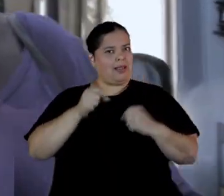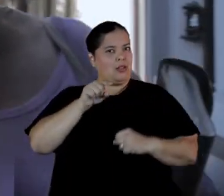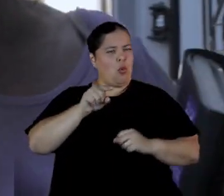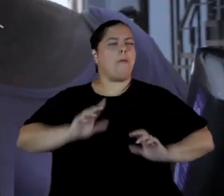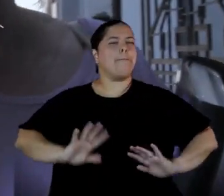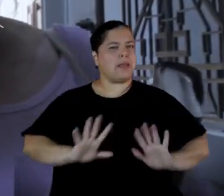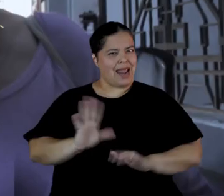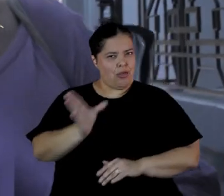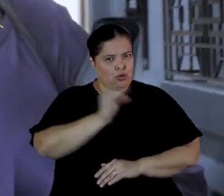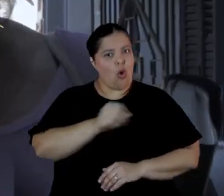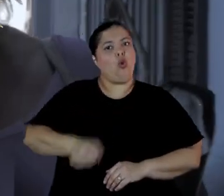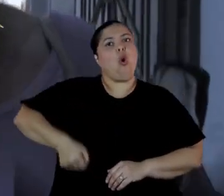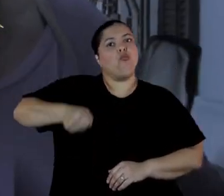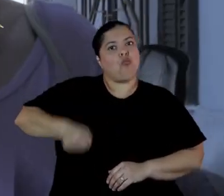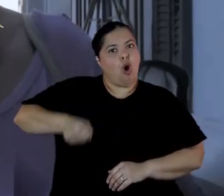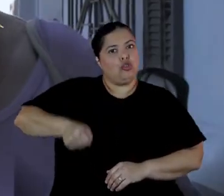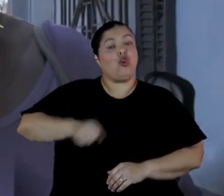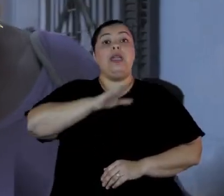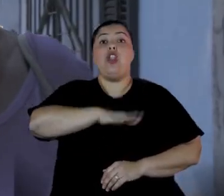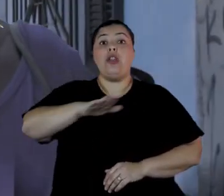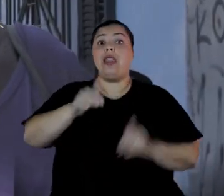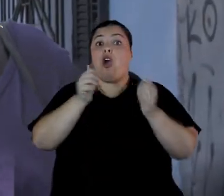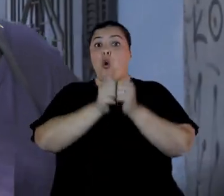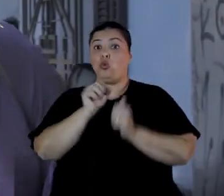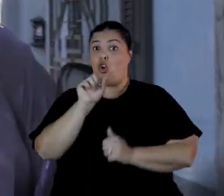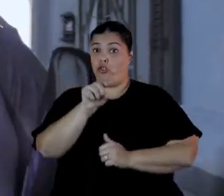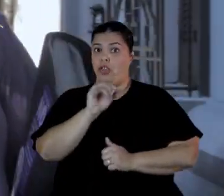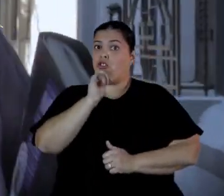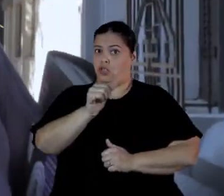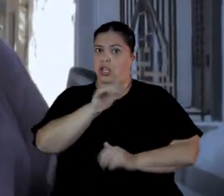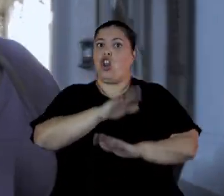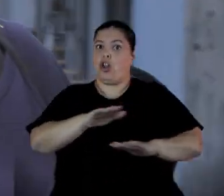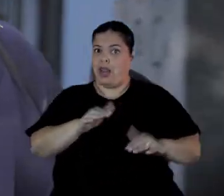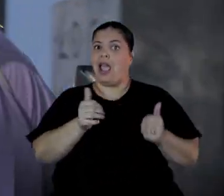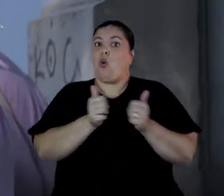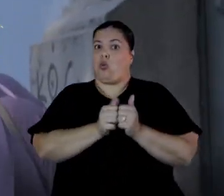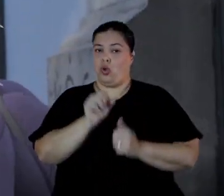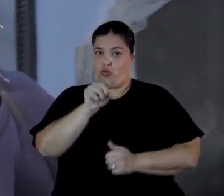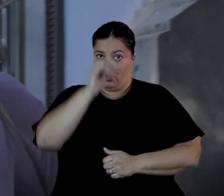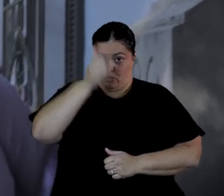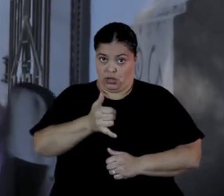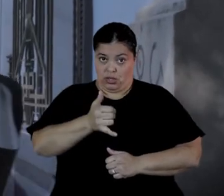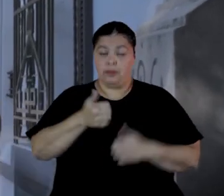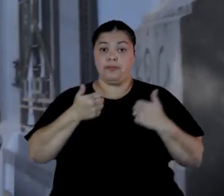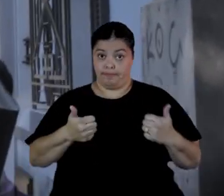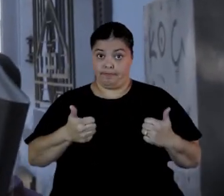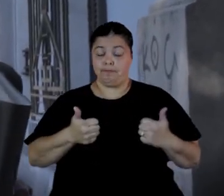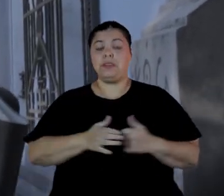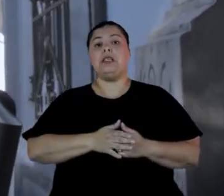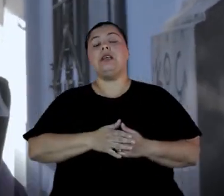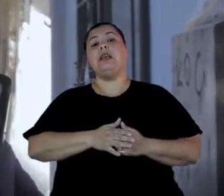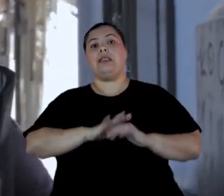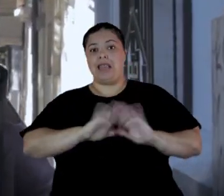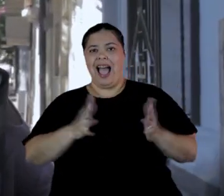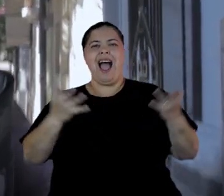preparado ahí, el bolso, los nenes contigo también, ¿sí? Contigo los gris, ¿sí? Dale, dale. Bueno, yo me